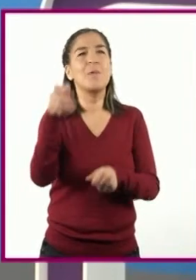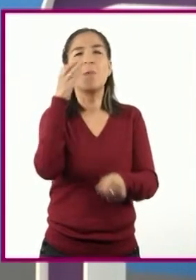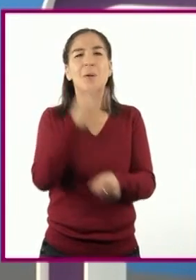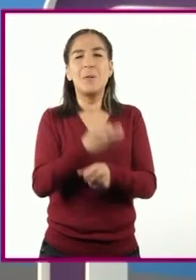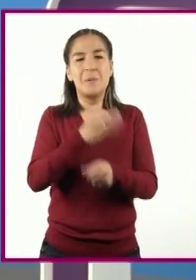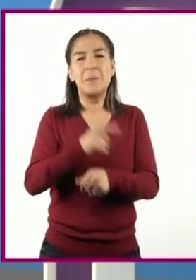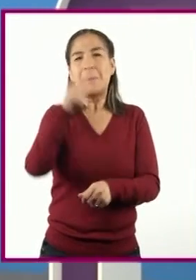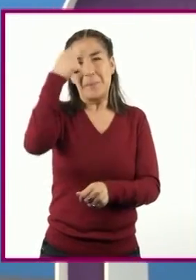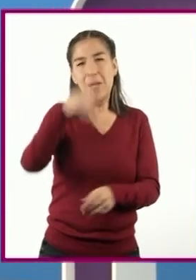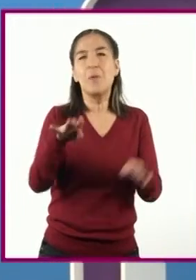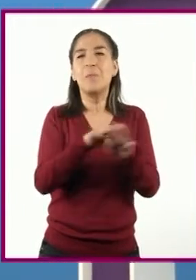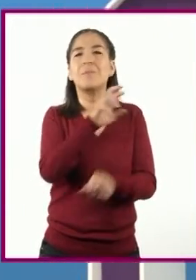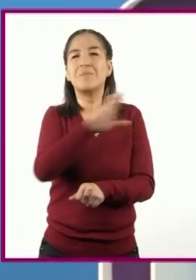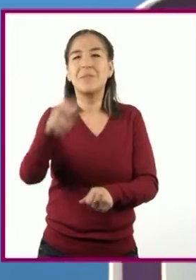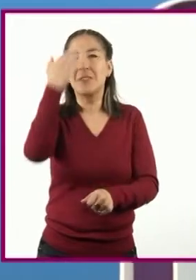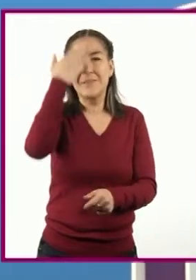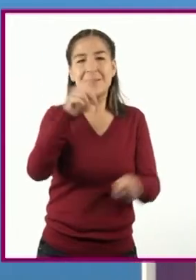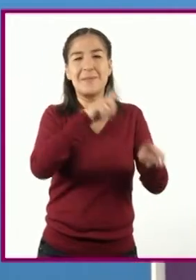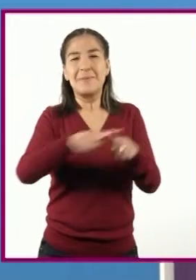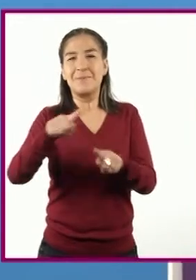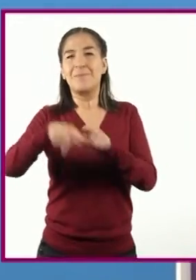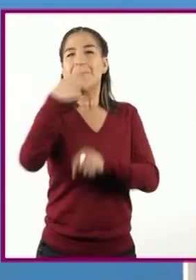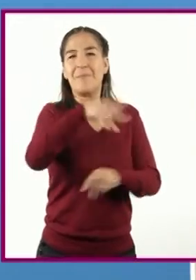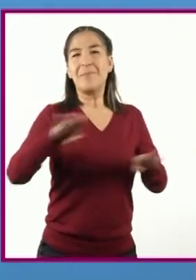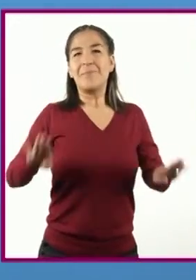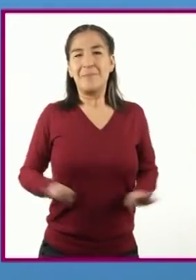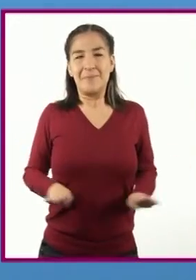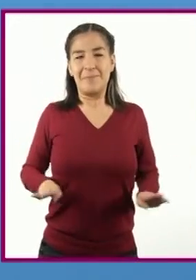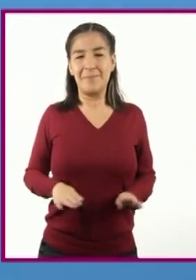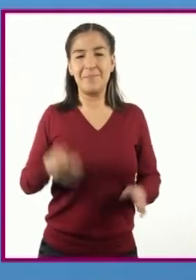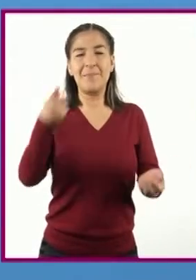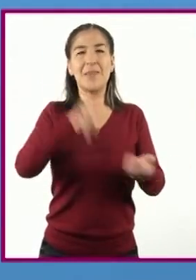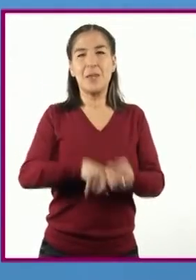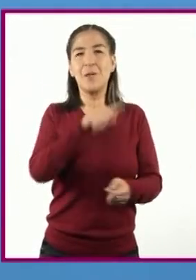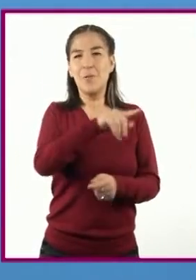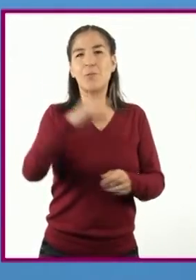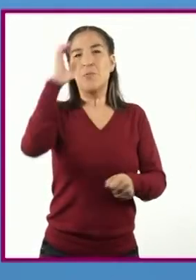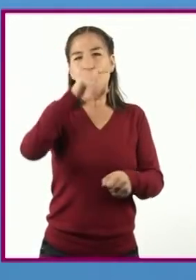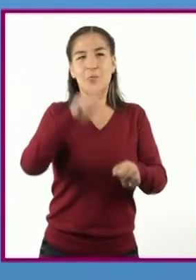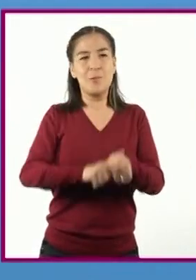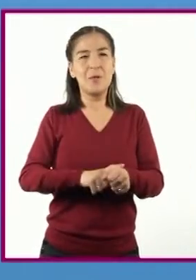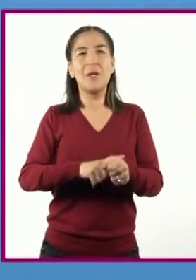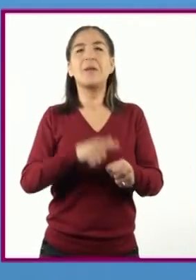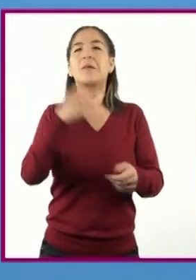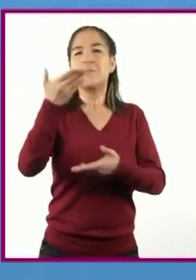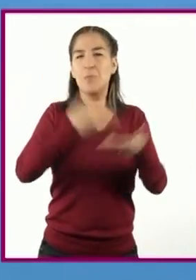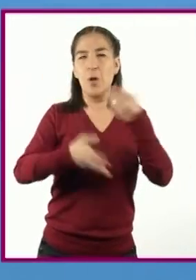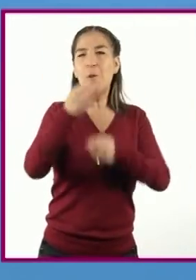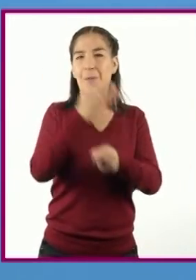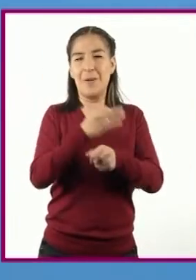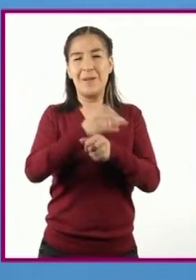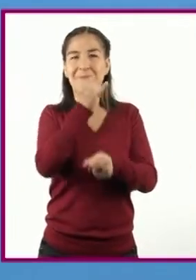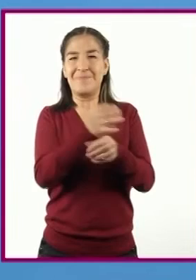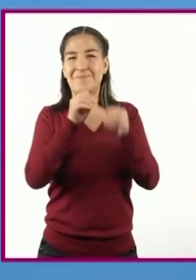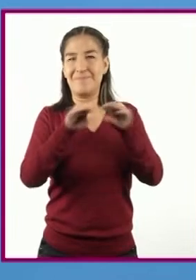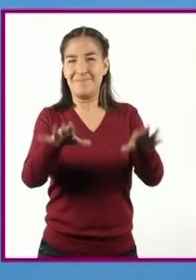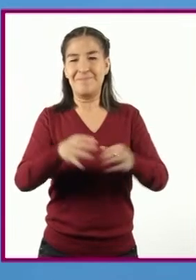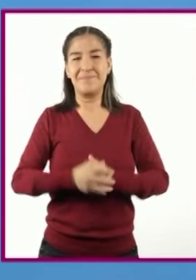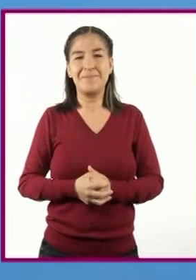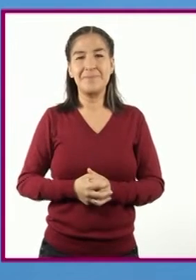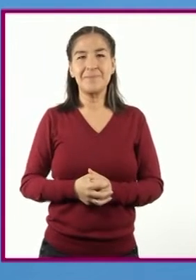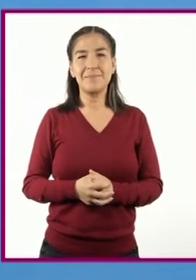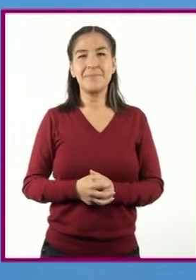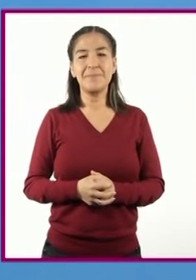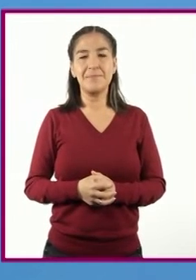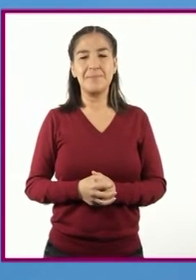parece si para reconocer elementos característicos de algunas culturas locales compartimos la siguiente información?